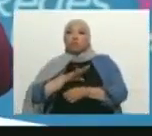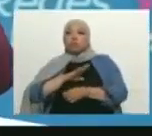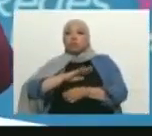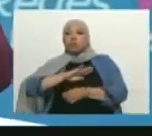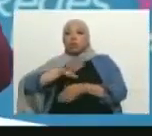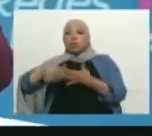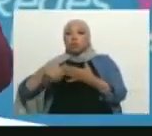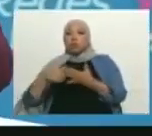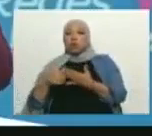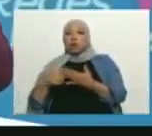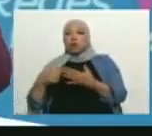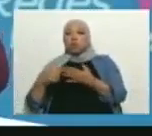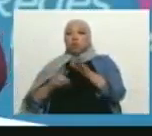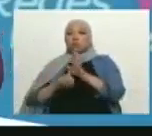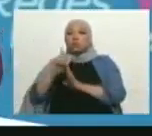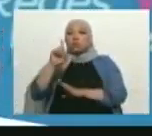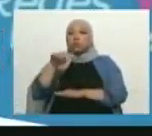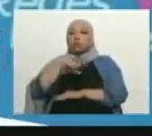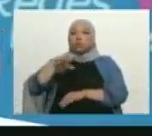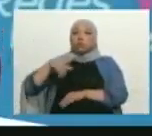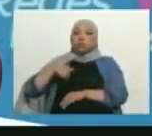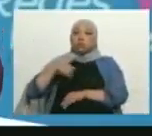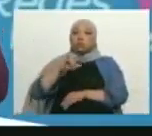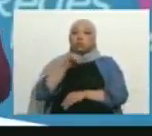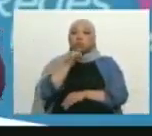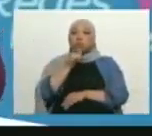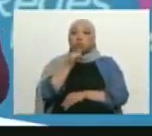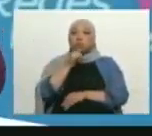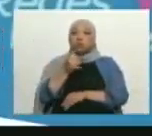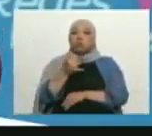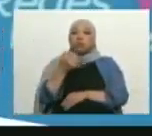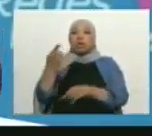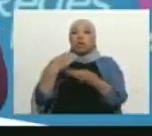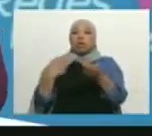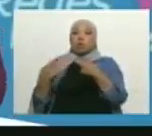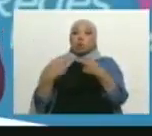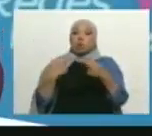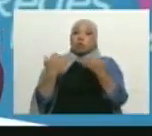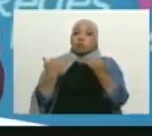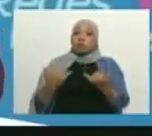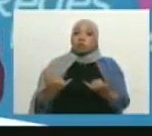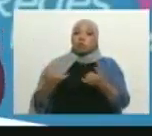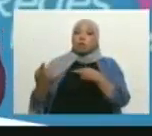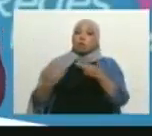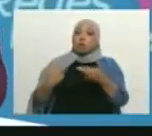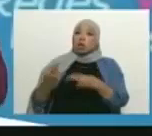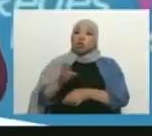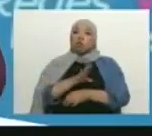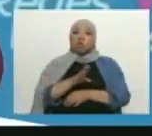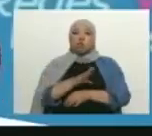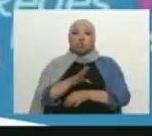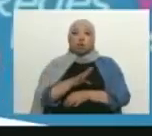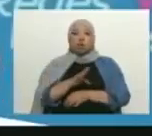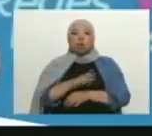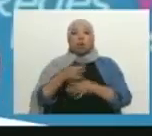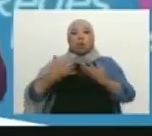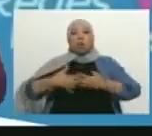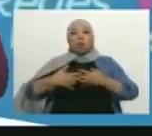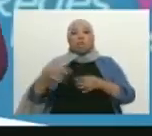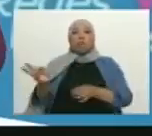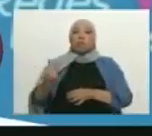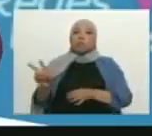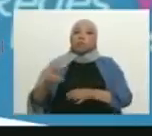refinería. Así que nosotros teníamos una relación privilegiada, una relación propia, porque la empresa es